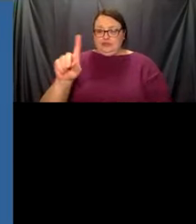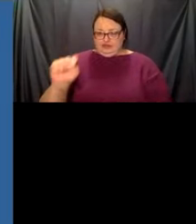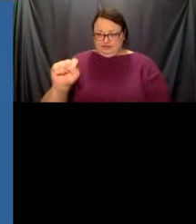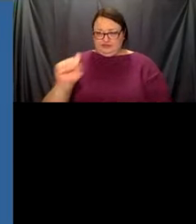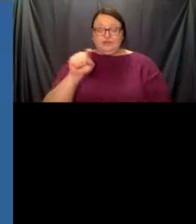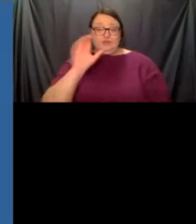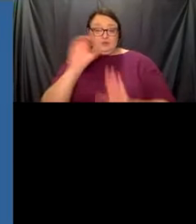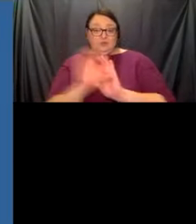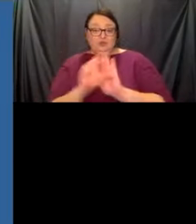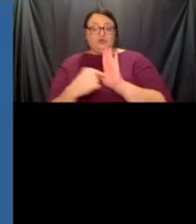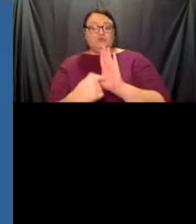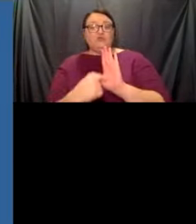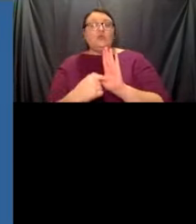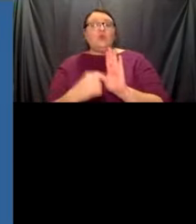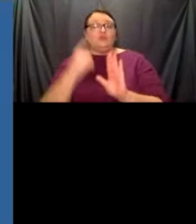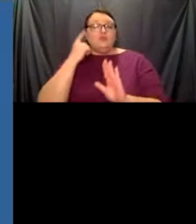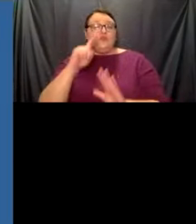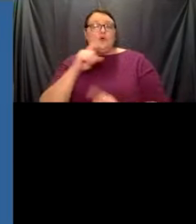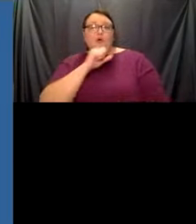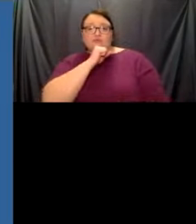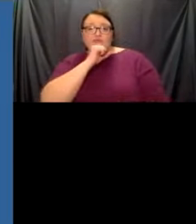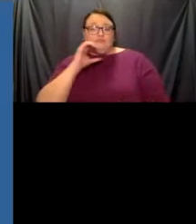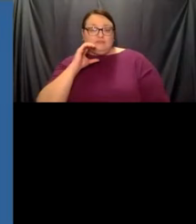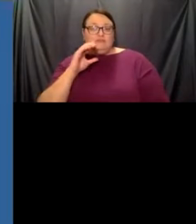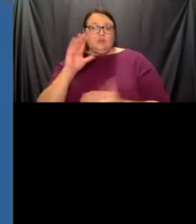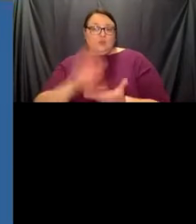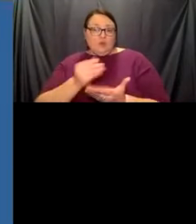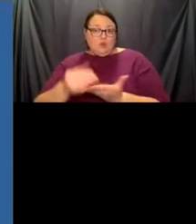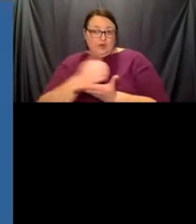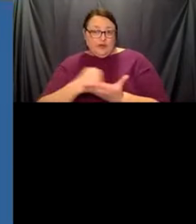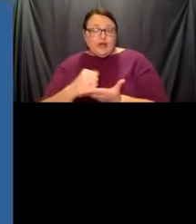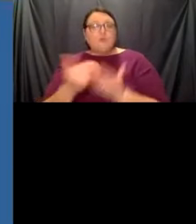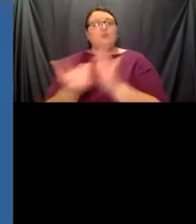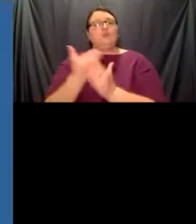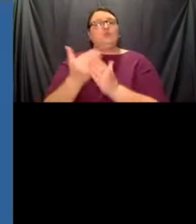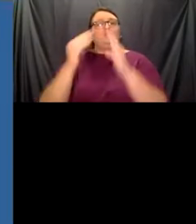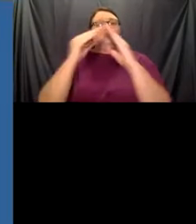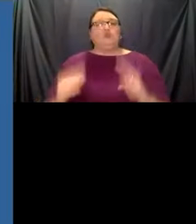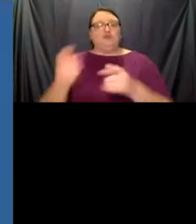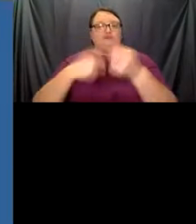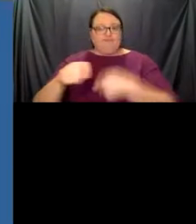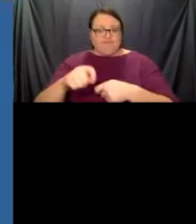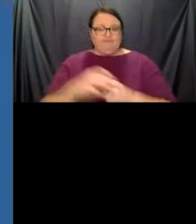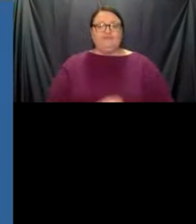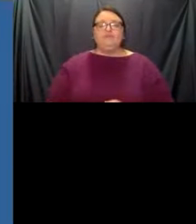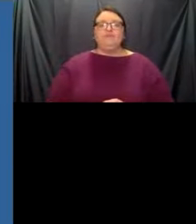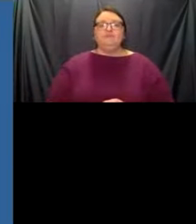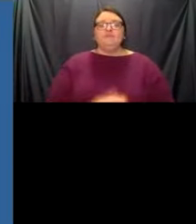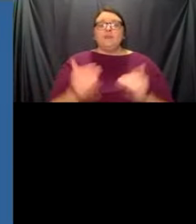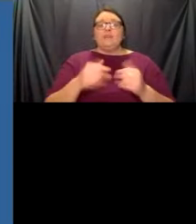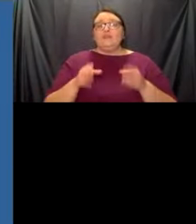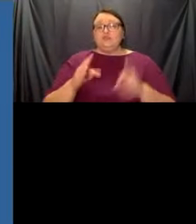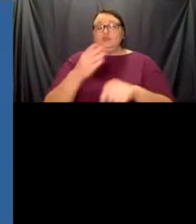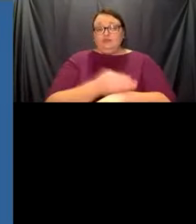El proyecto de cumplimiento del código CDBG sirvió a 382